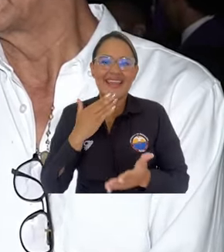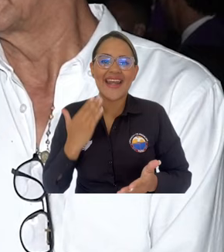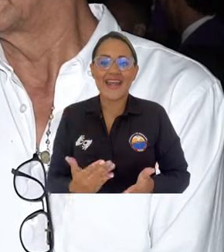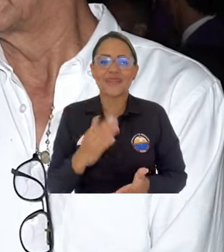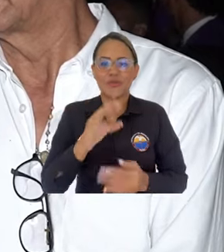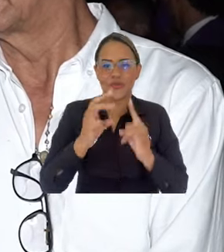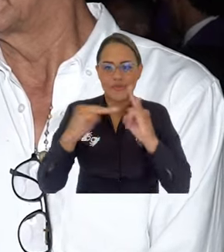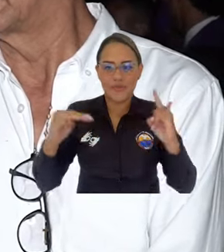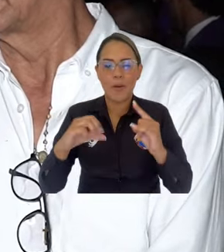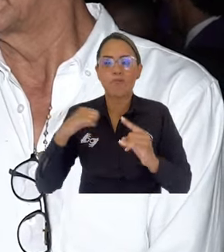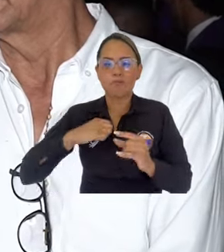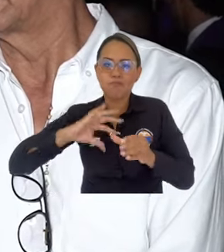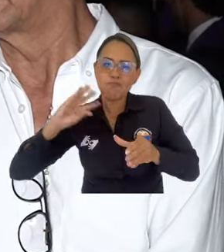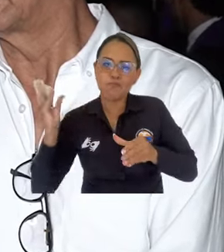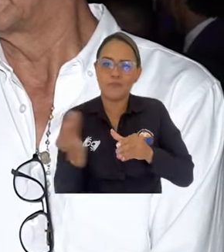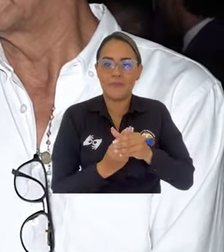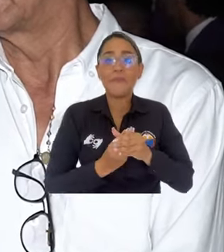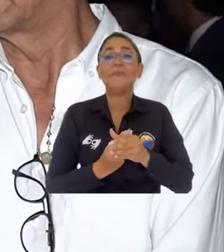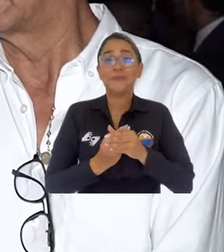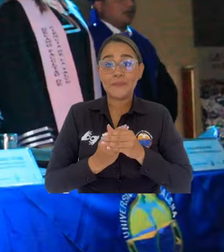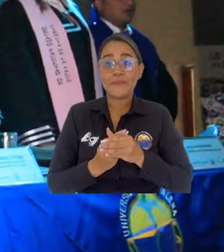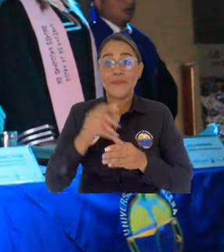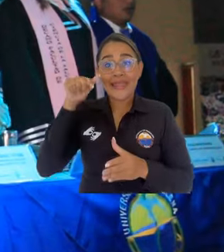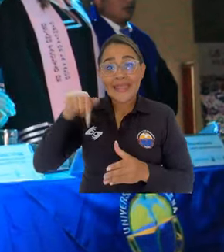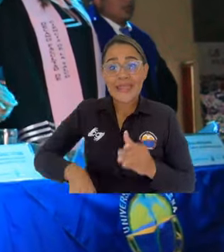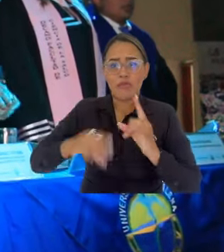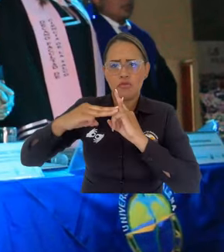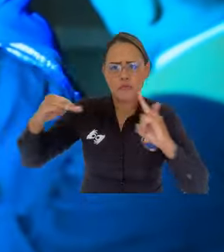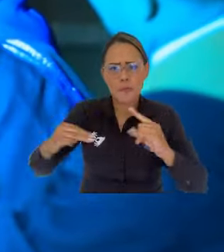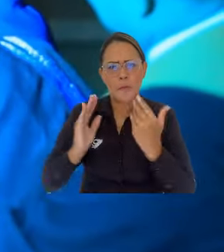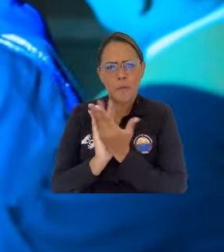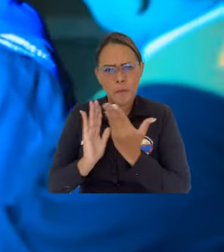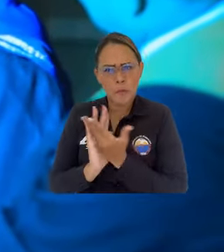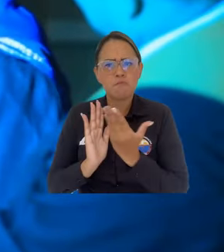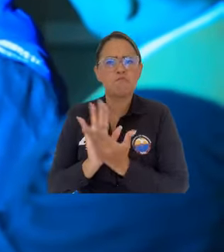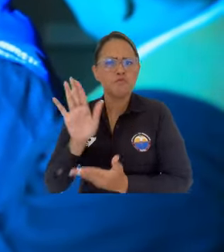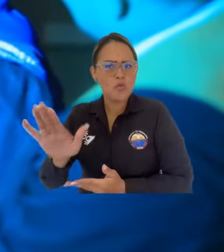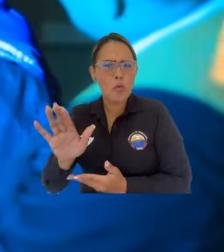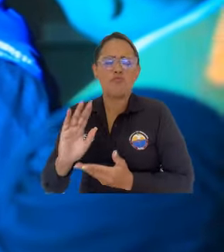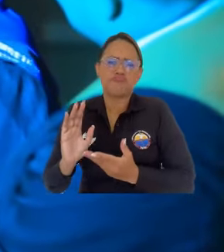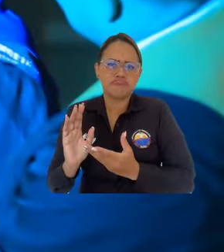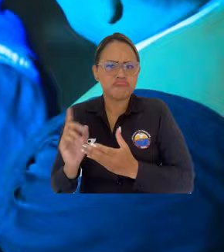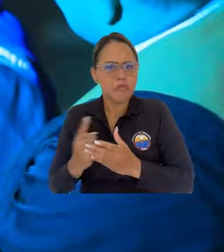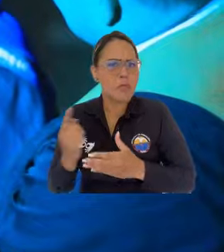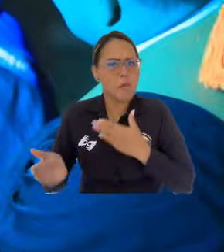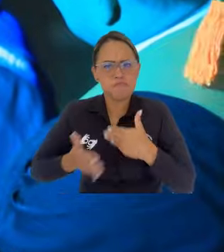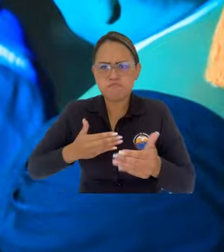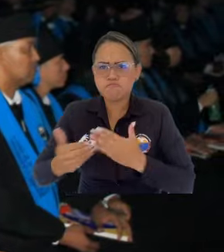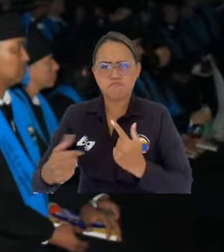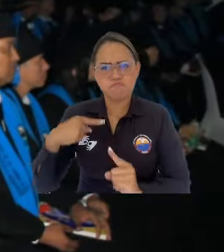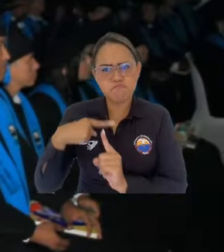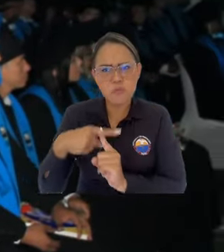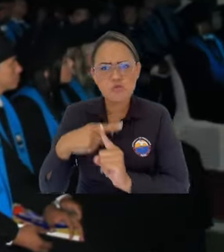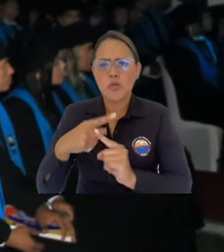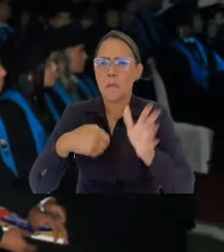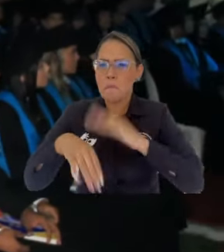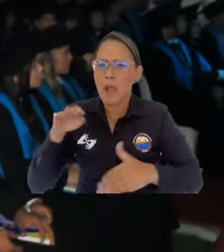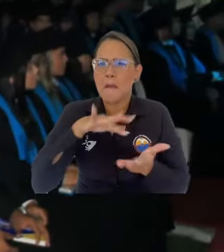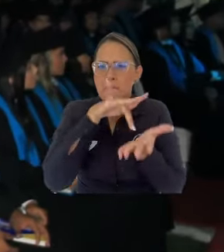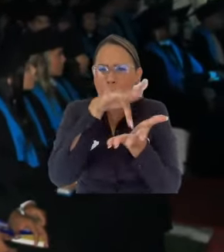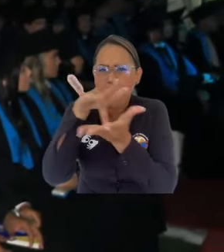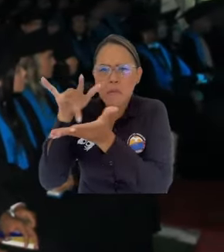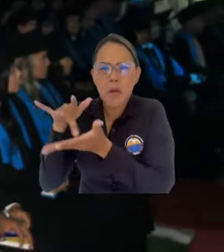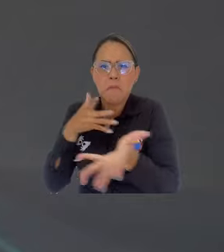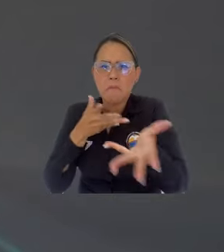gracias a ese programa de inclusión que tiene la universidad. Durante su estancia en la Alma Mater y pese a su condición médica, José Luis encontró